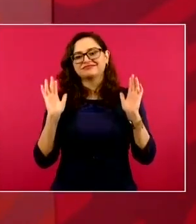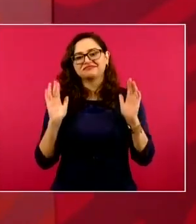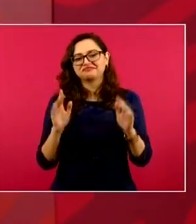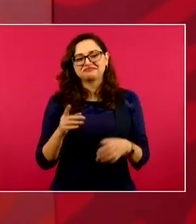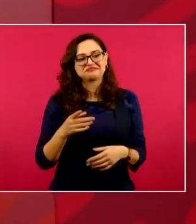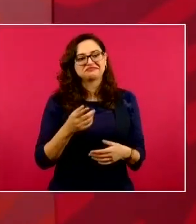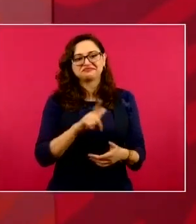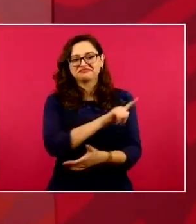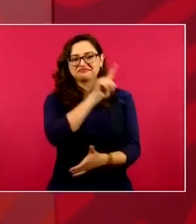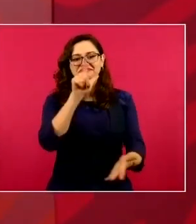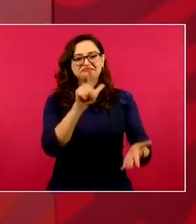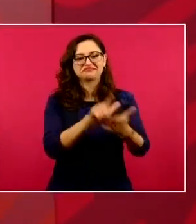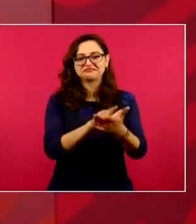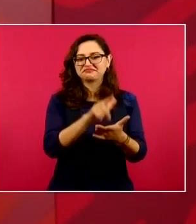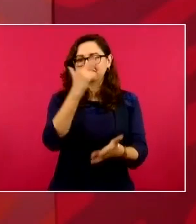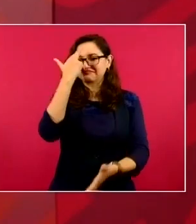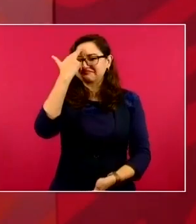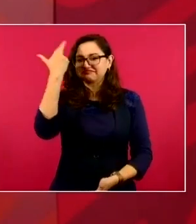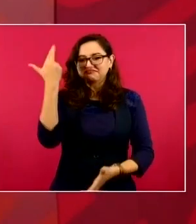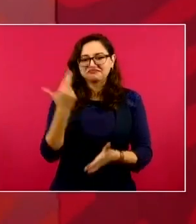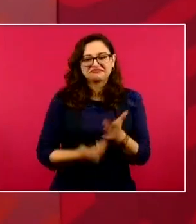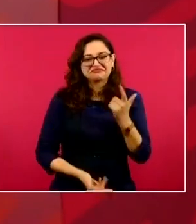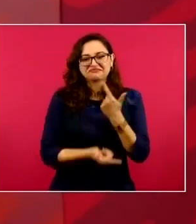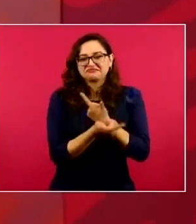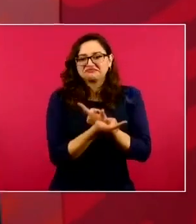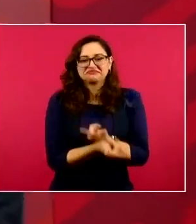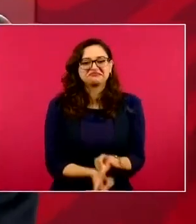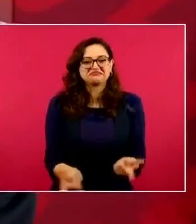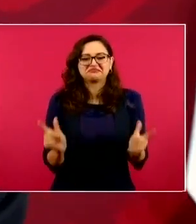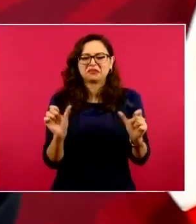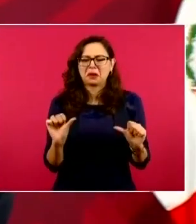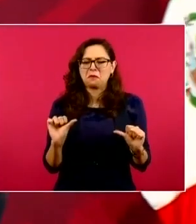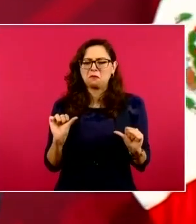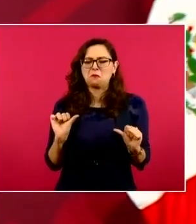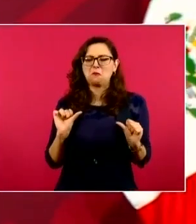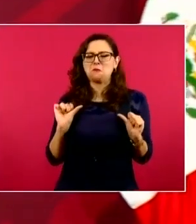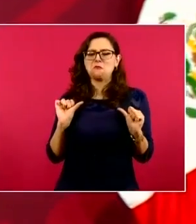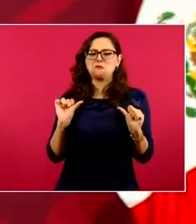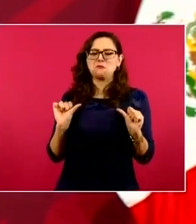económico y tienen también